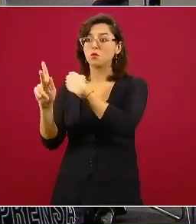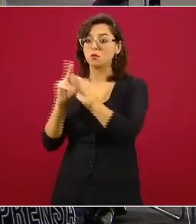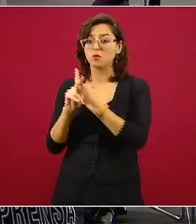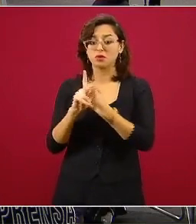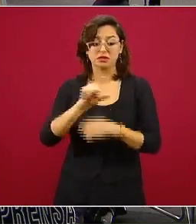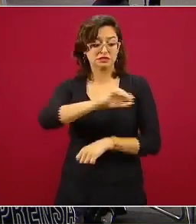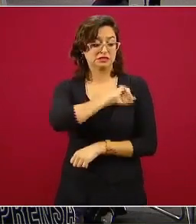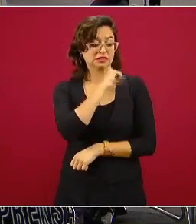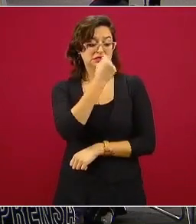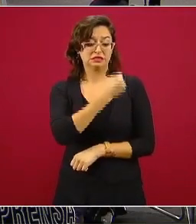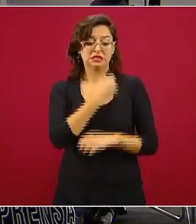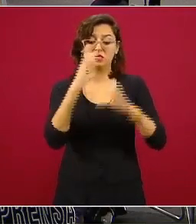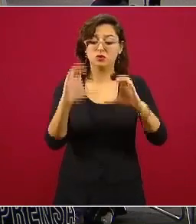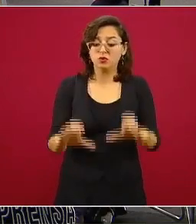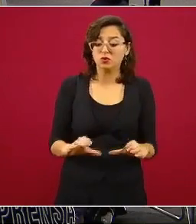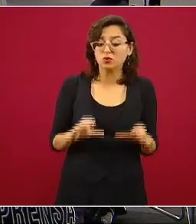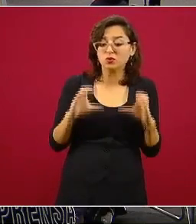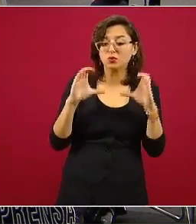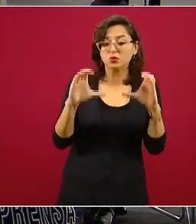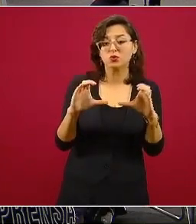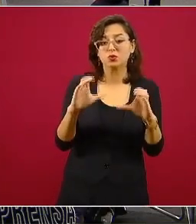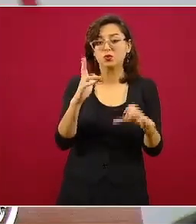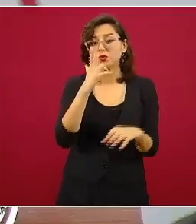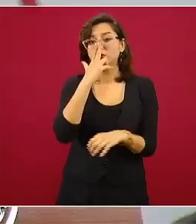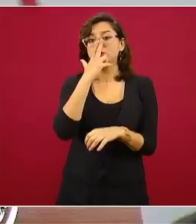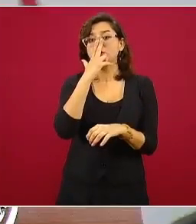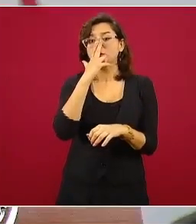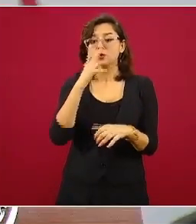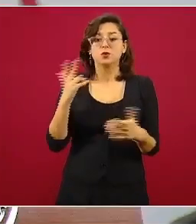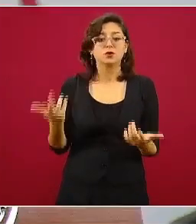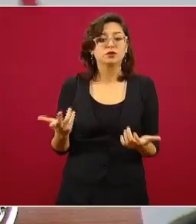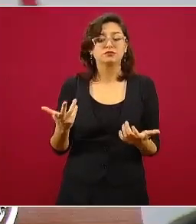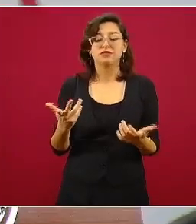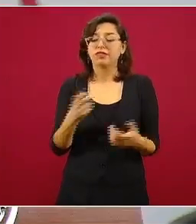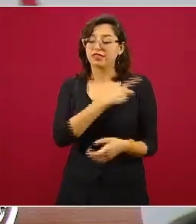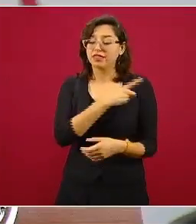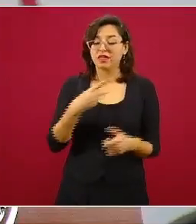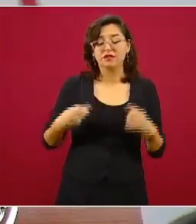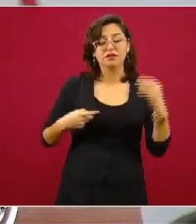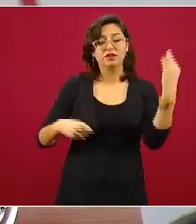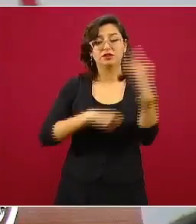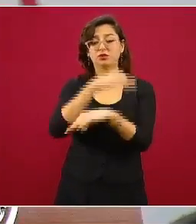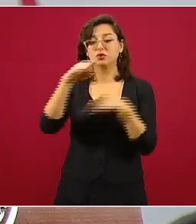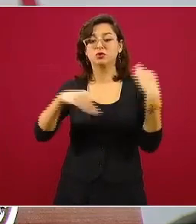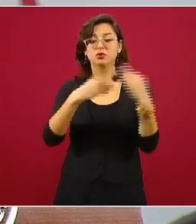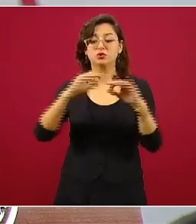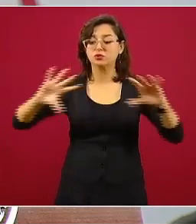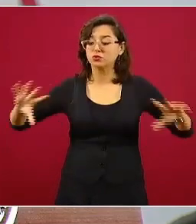de la salud ha de ser una tarea colectiva y solidaria.